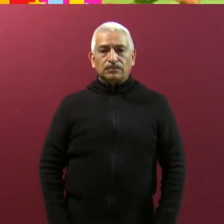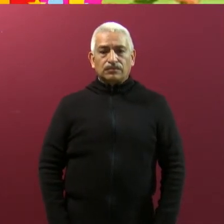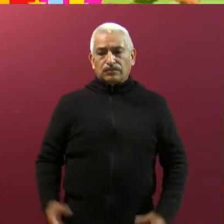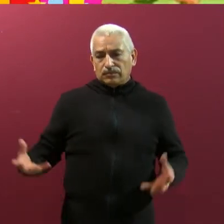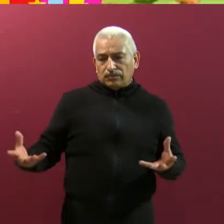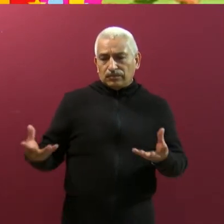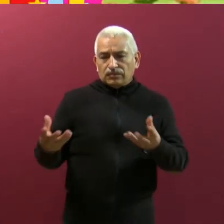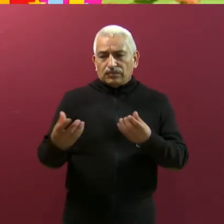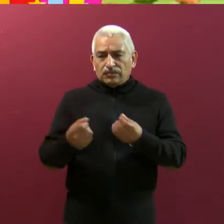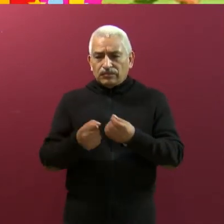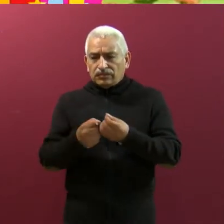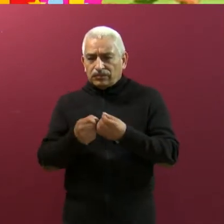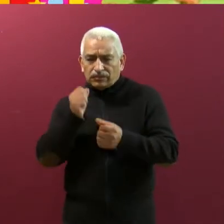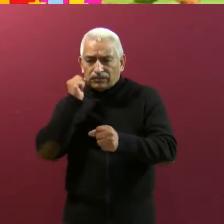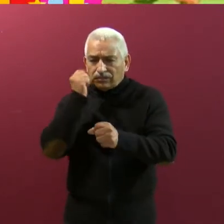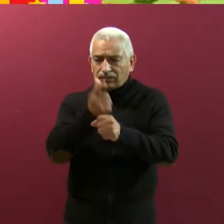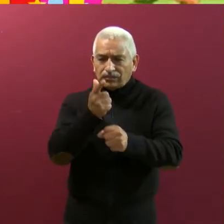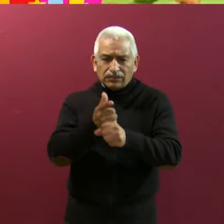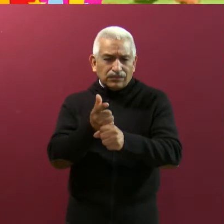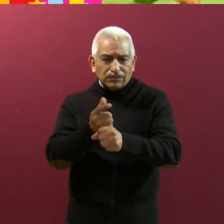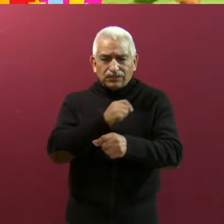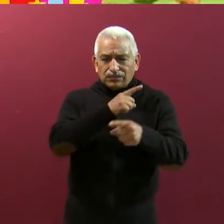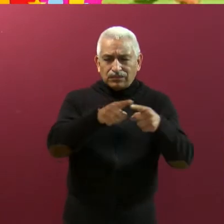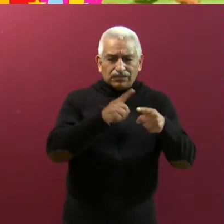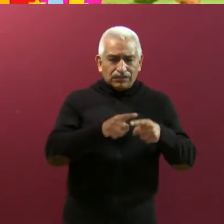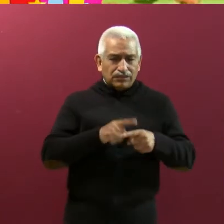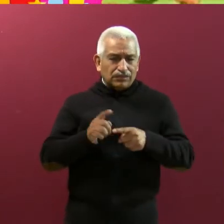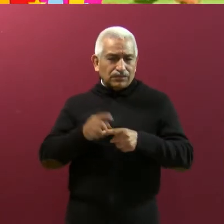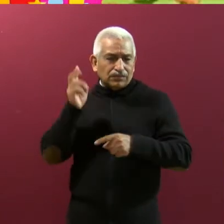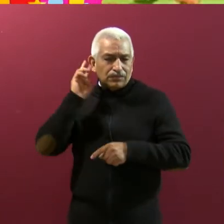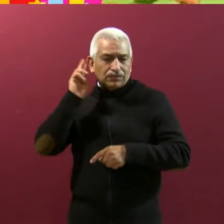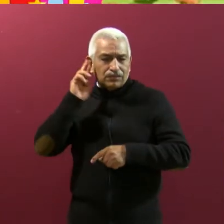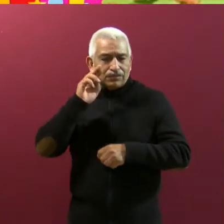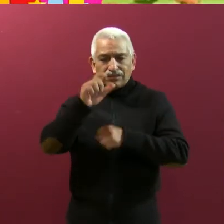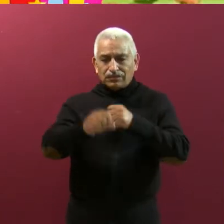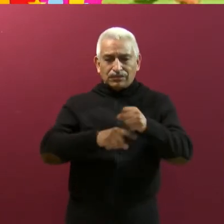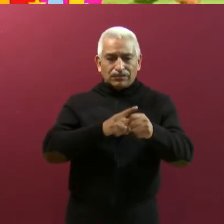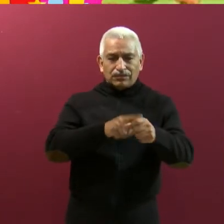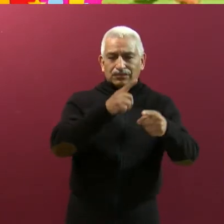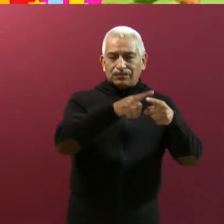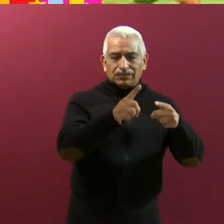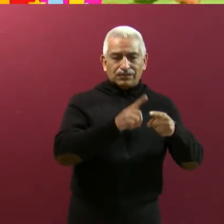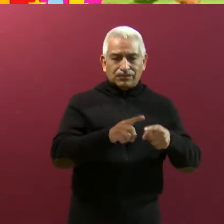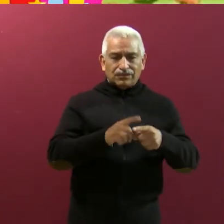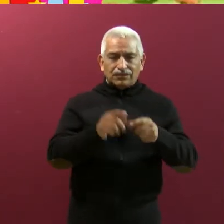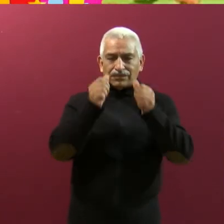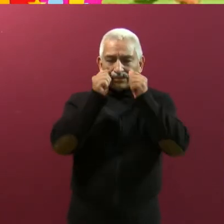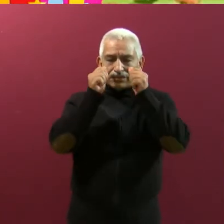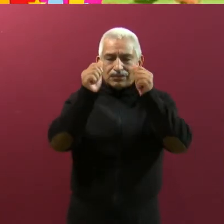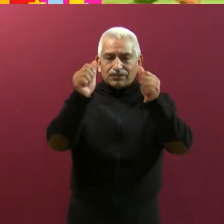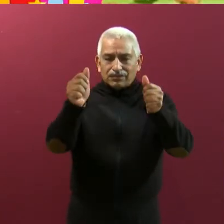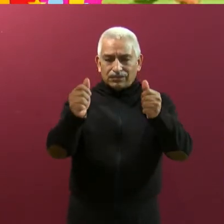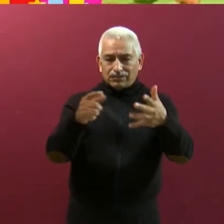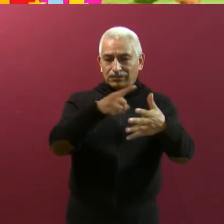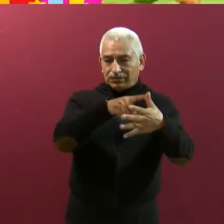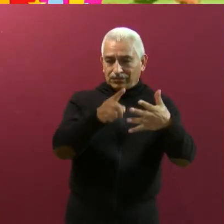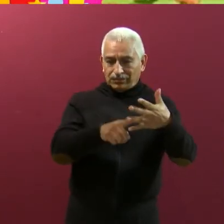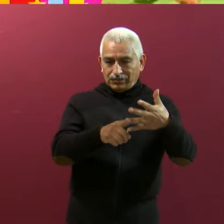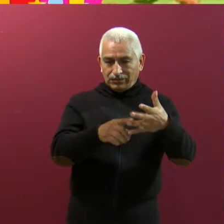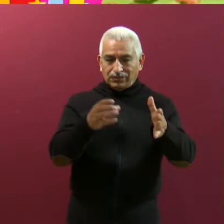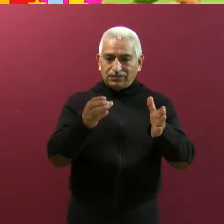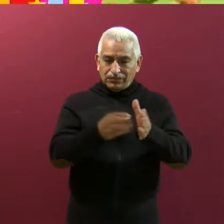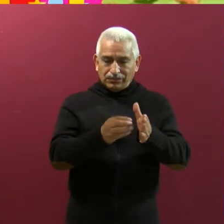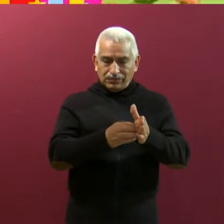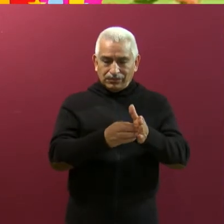Juntos descubriremos diferentes sonidos de animales, así que prestemos mucha atención. Tenemos 5 cajitas.